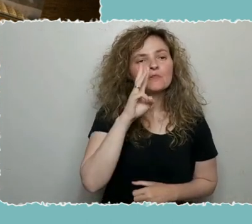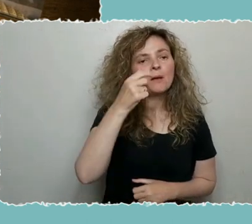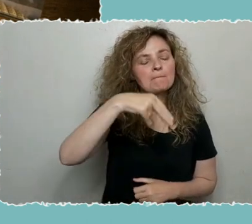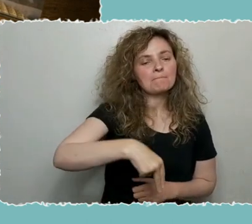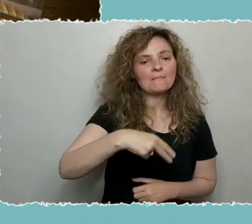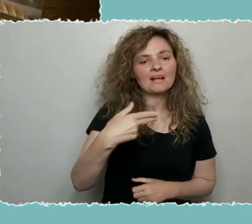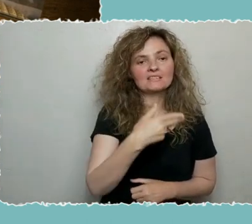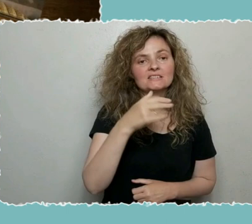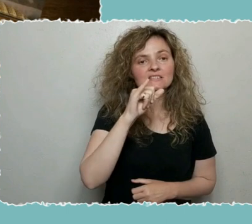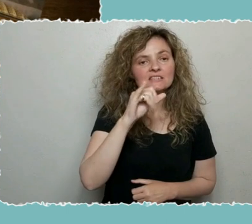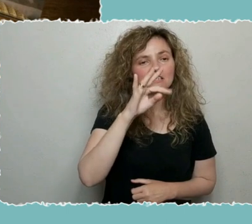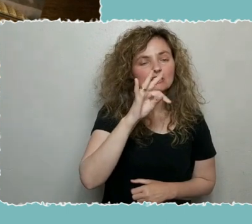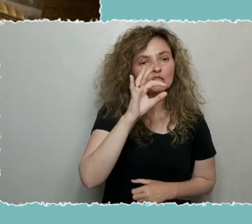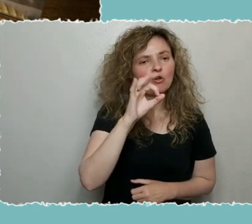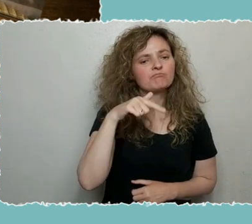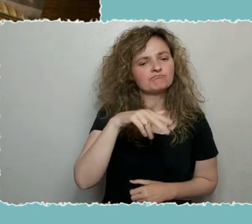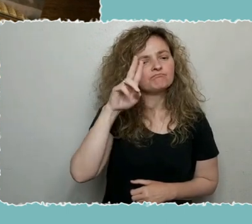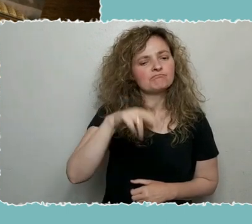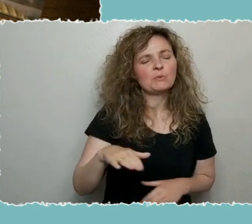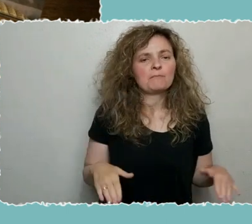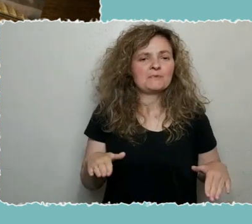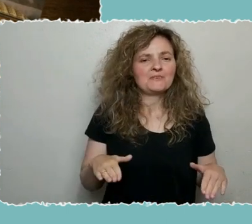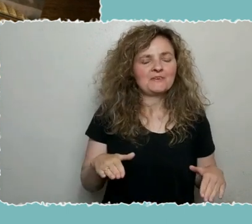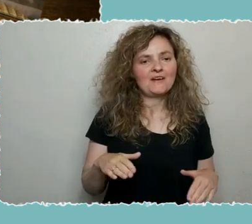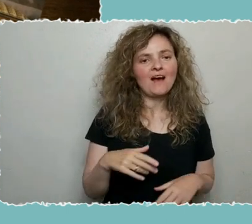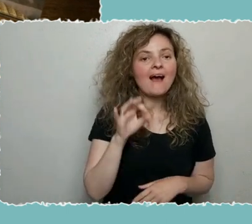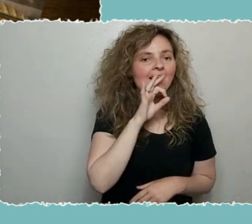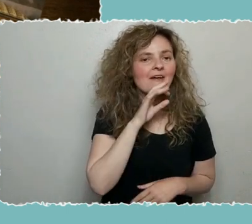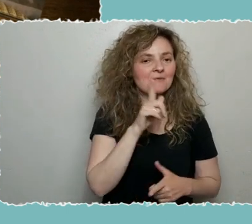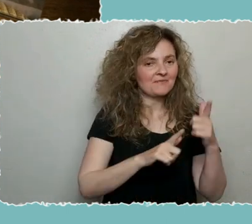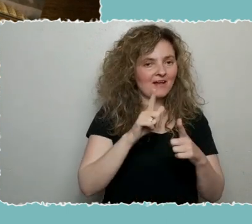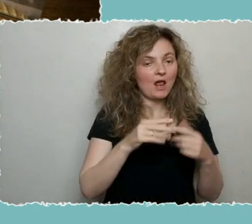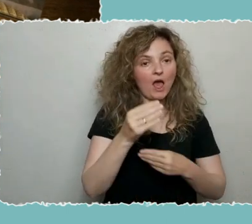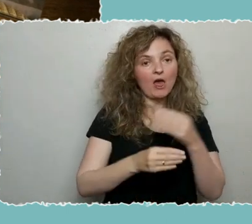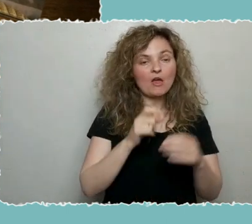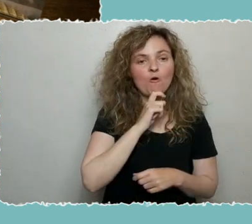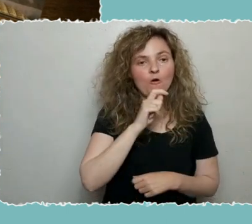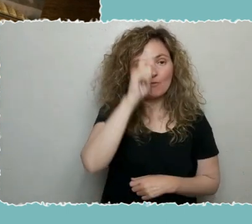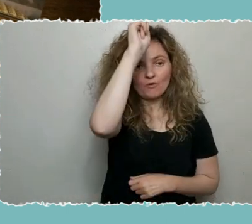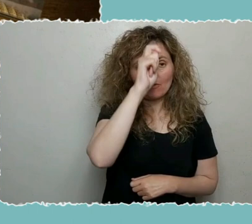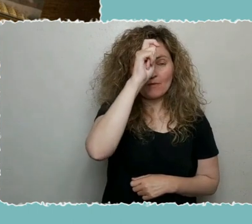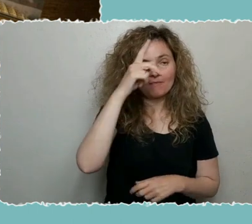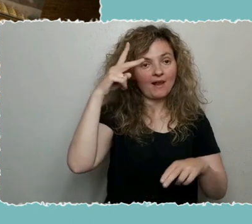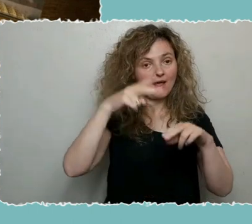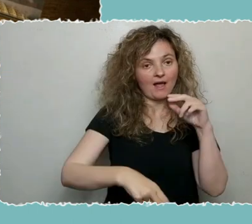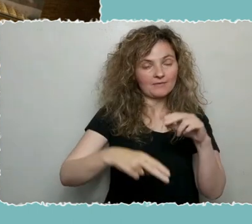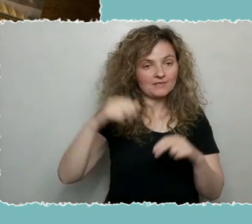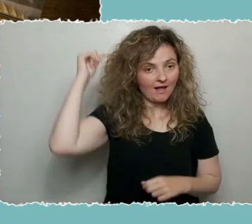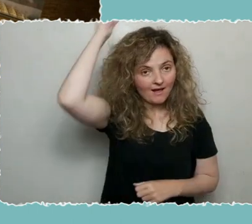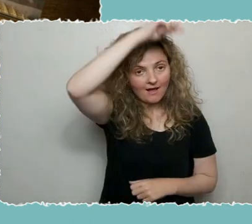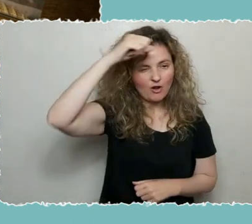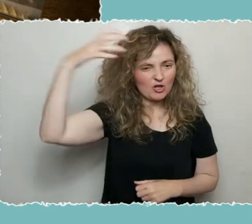Panchito é un pingüín galego, pero moi viaxeiro tamén. Entón, imos de facer un pucho para viaxar, para que non lle dé o sol na